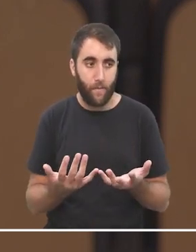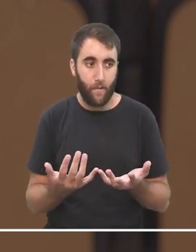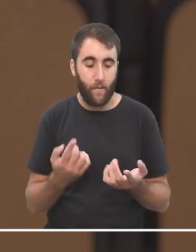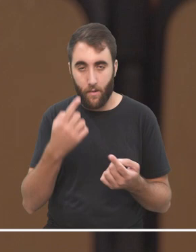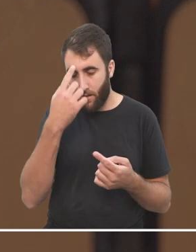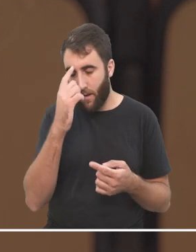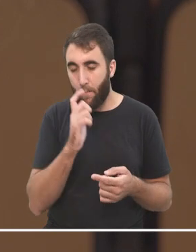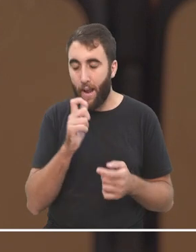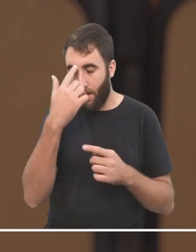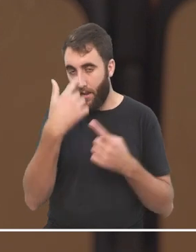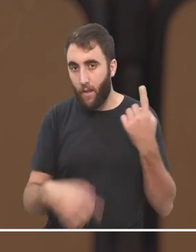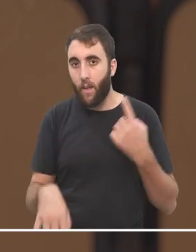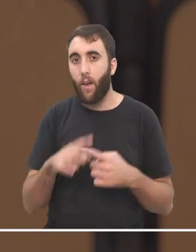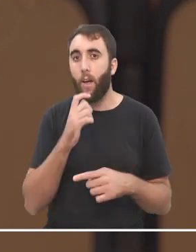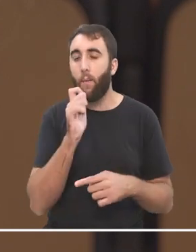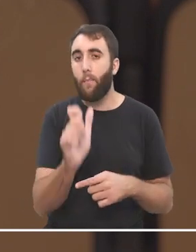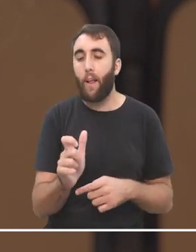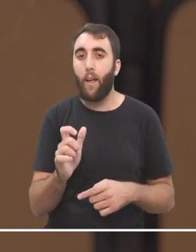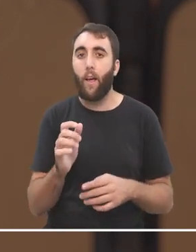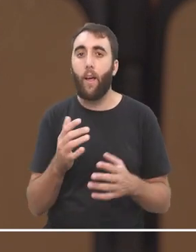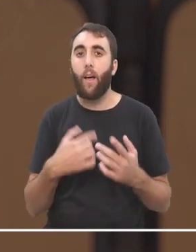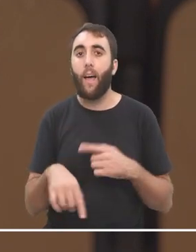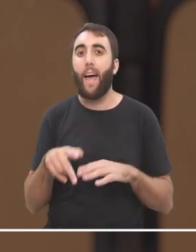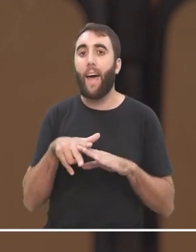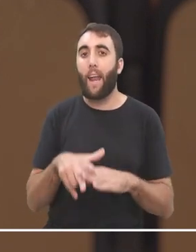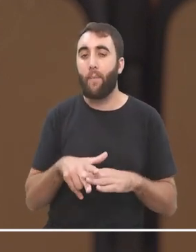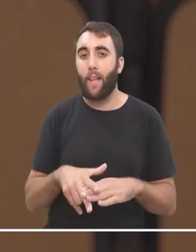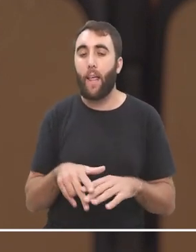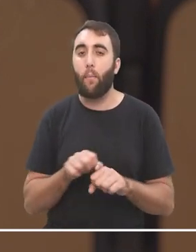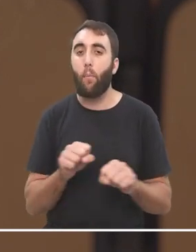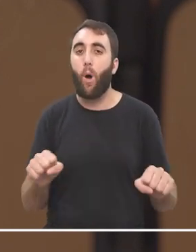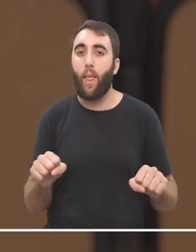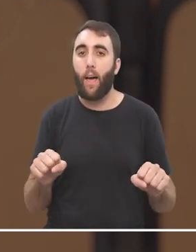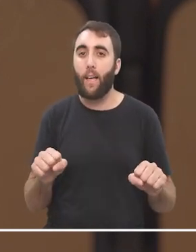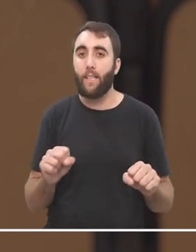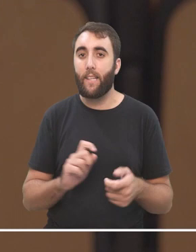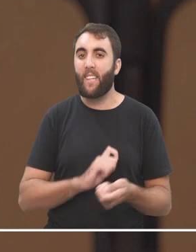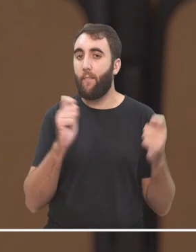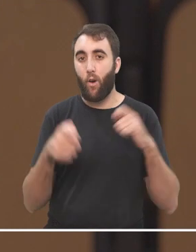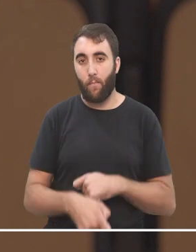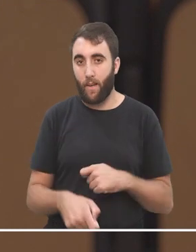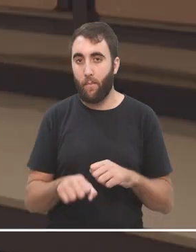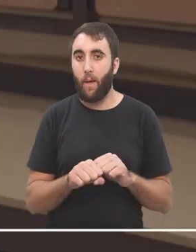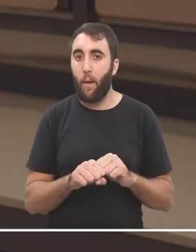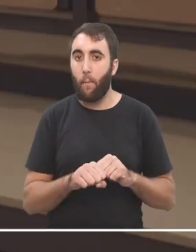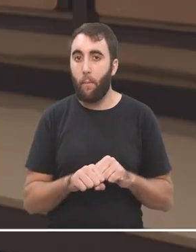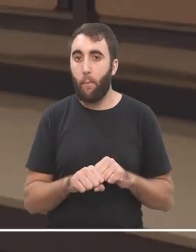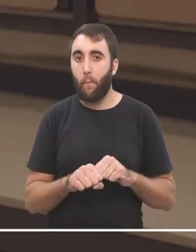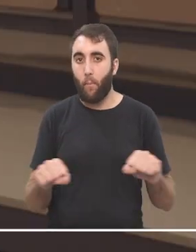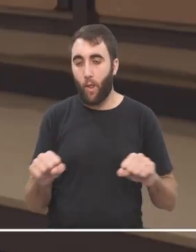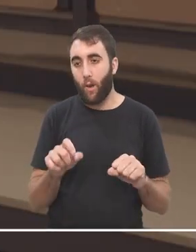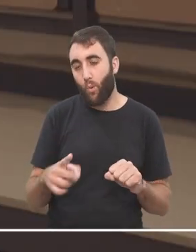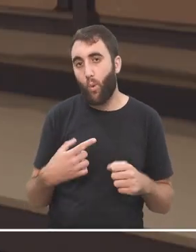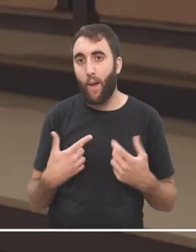iba a decir una palabra de slang muy español, herramientas que puedan transformar para cumplir